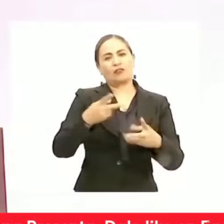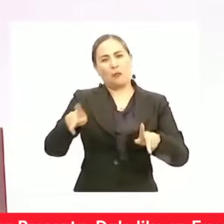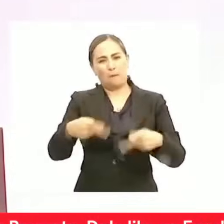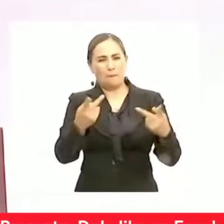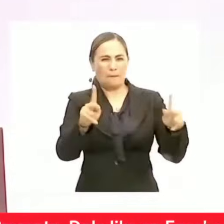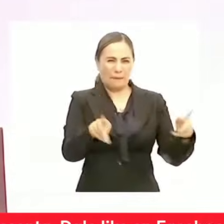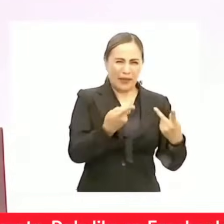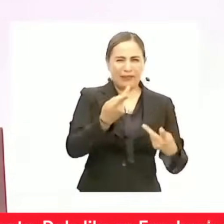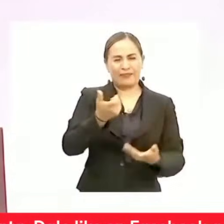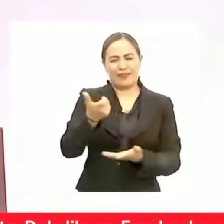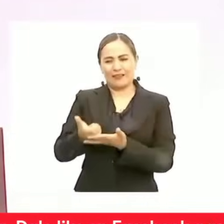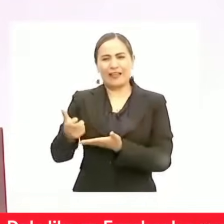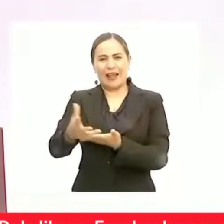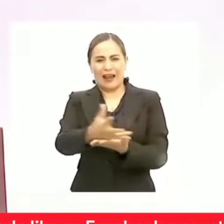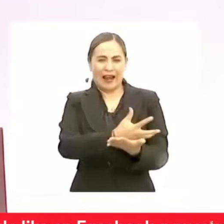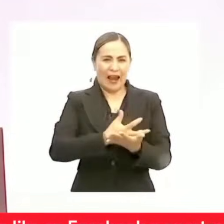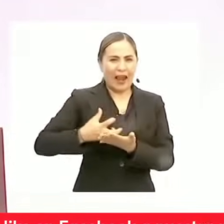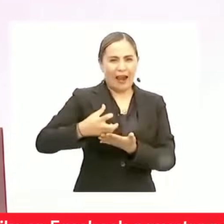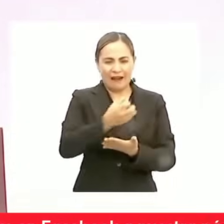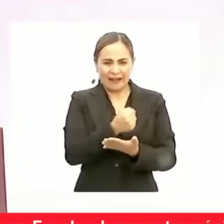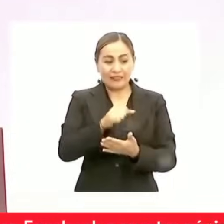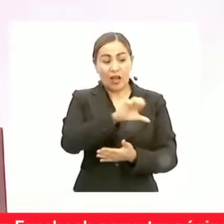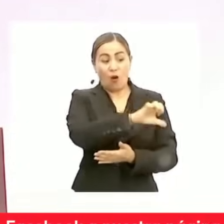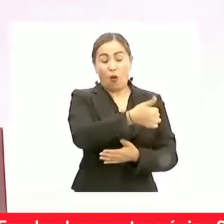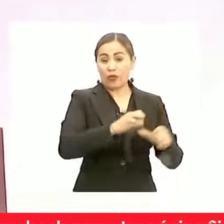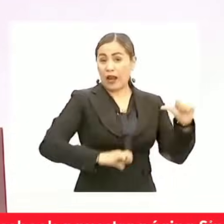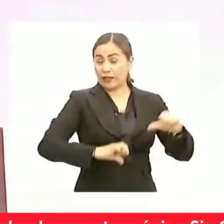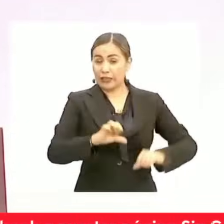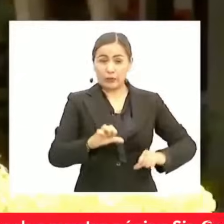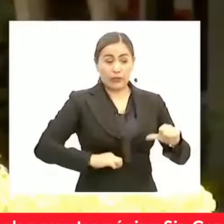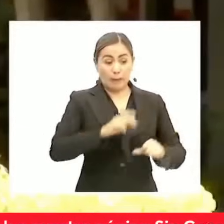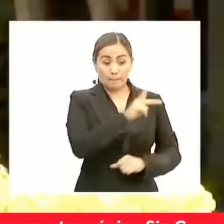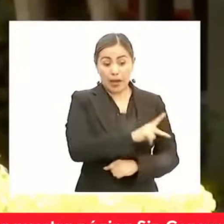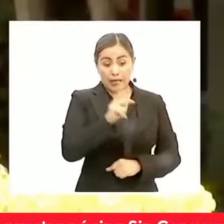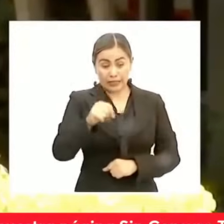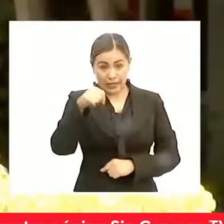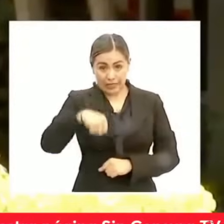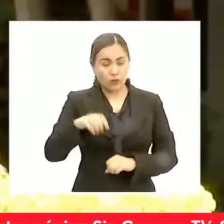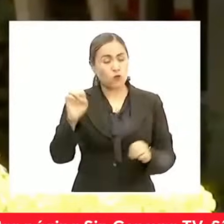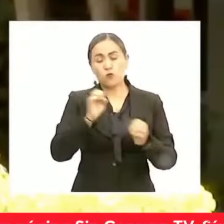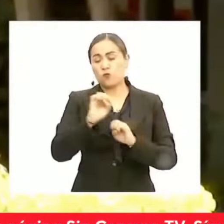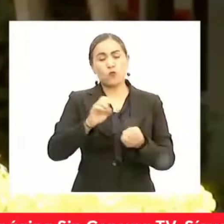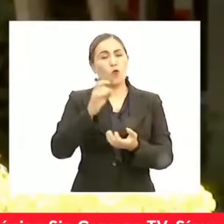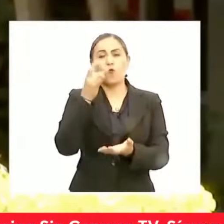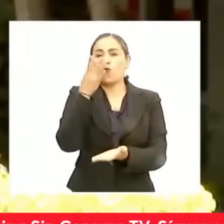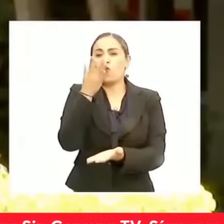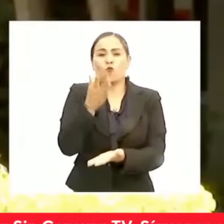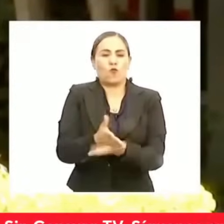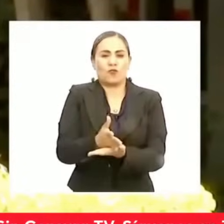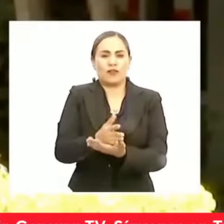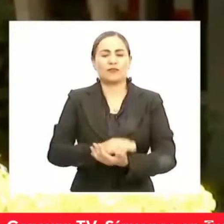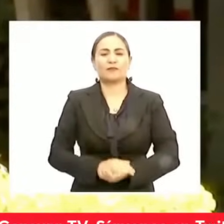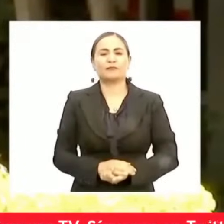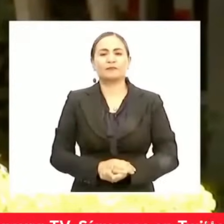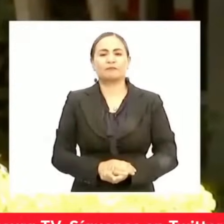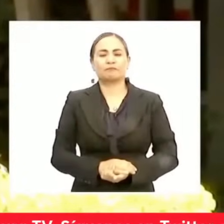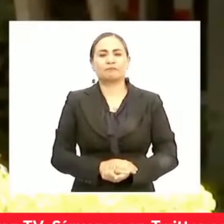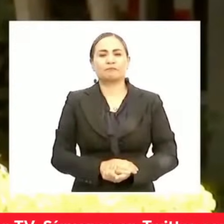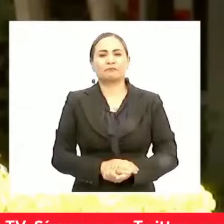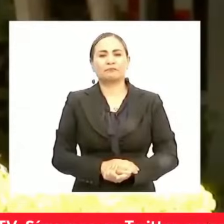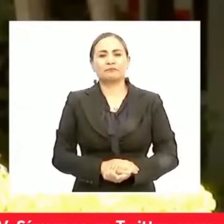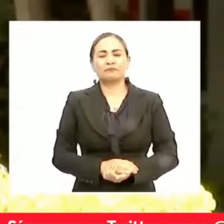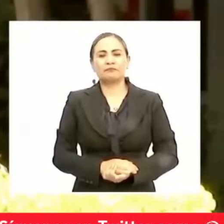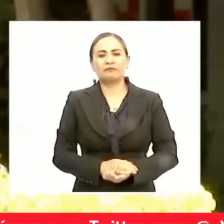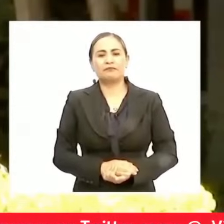otra actividad económica en la historia de México. Baste decir